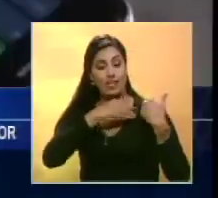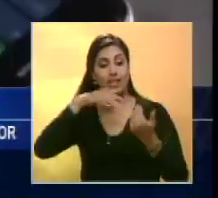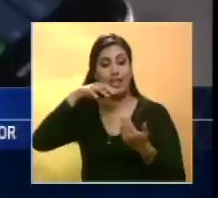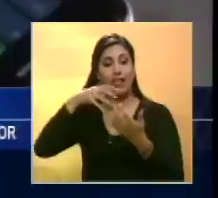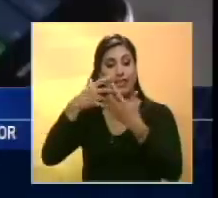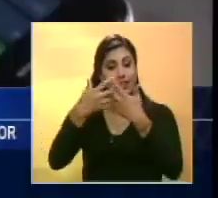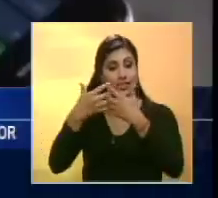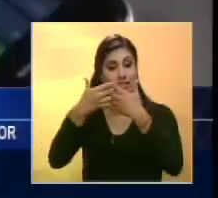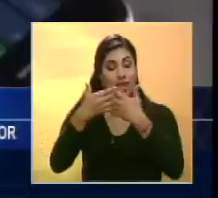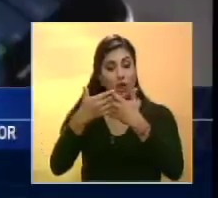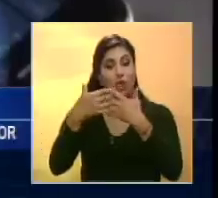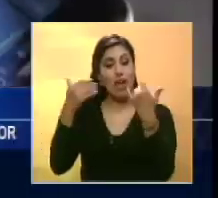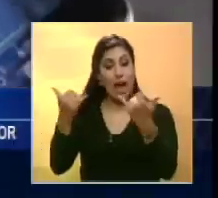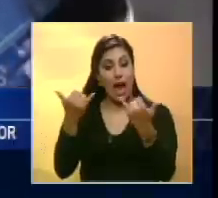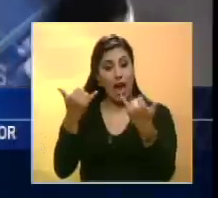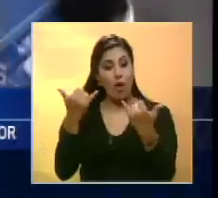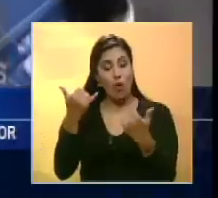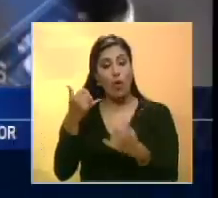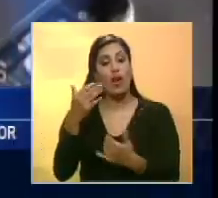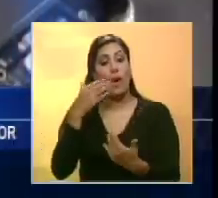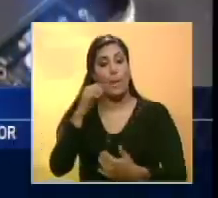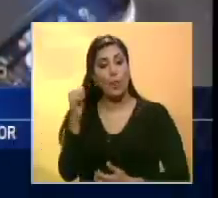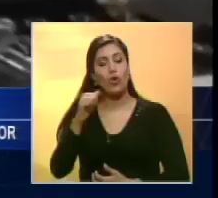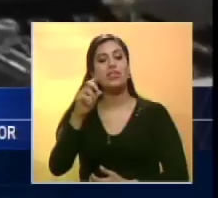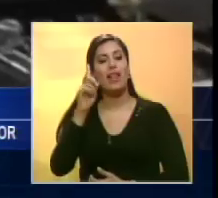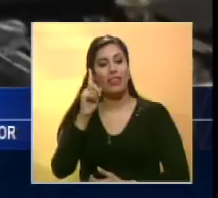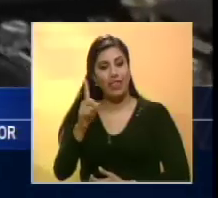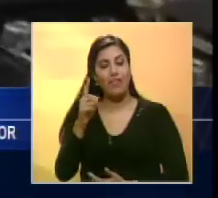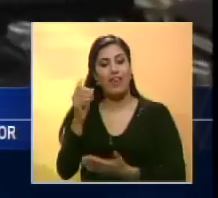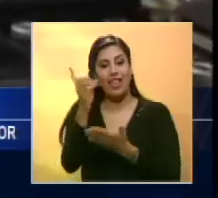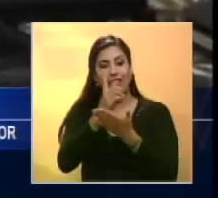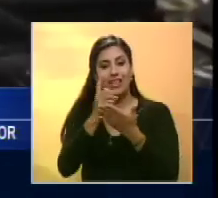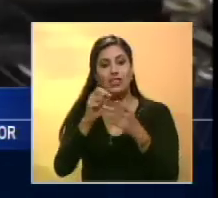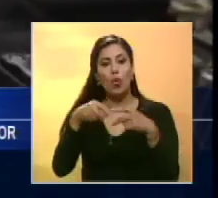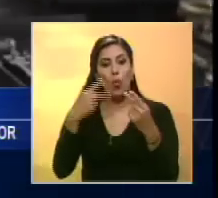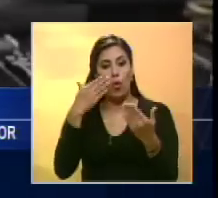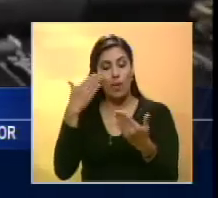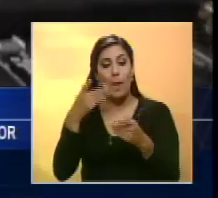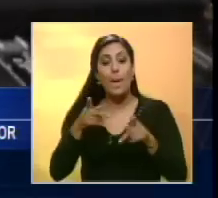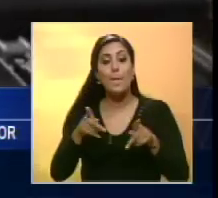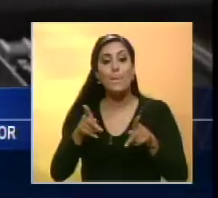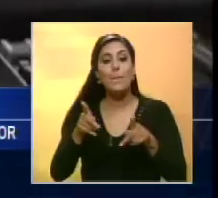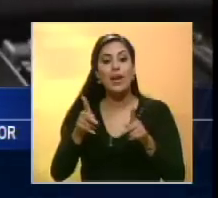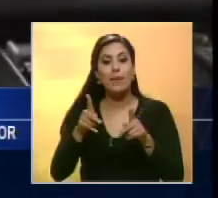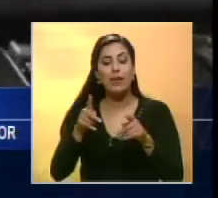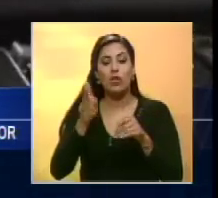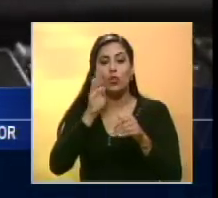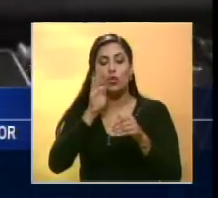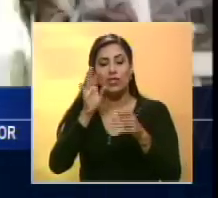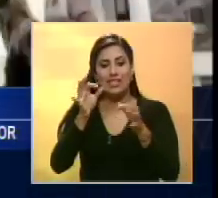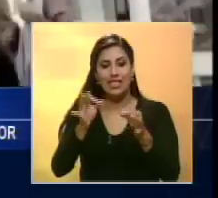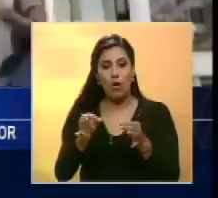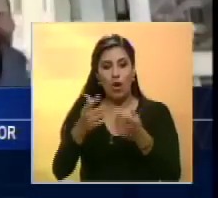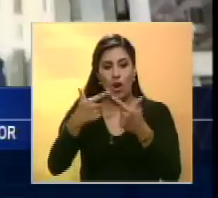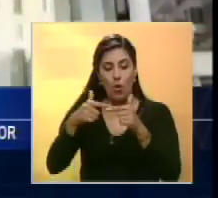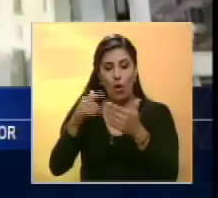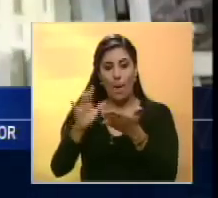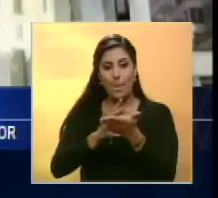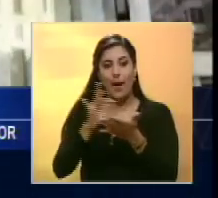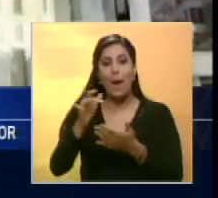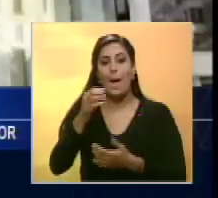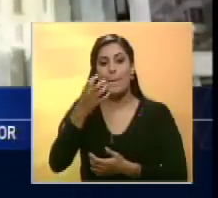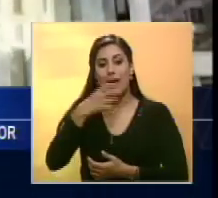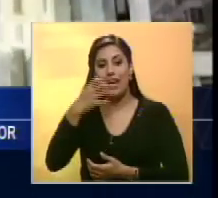Estados Unidos. Actualmente, el FBI quiere que Apple diseñe un software que permita desactivar la seguridad en el iPhone de uno